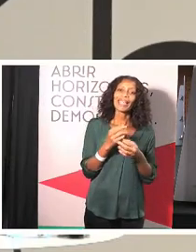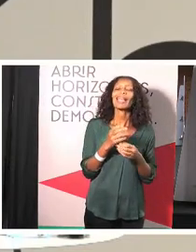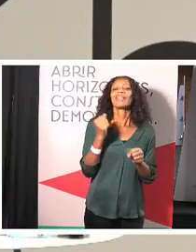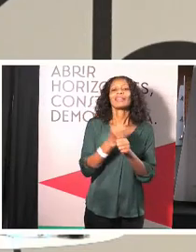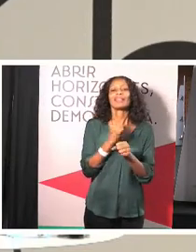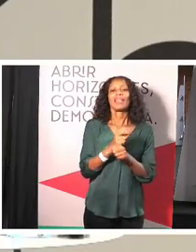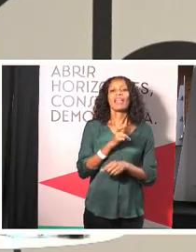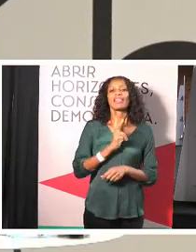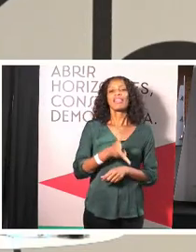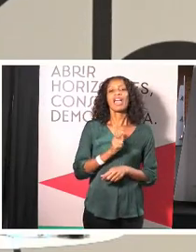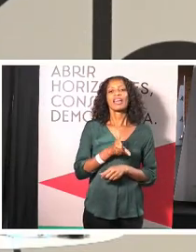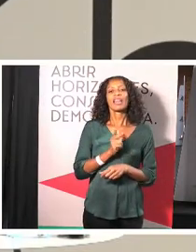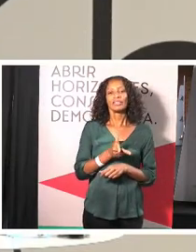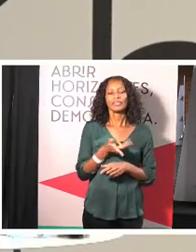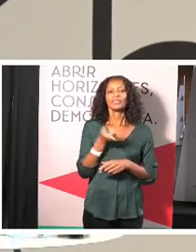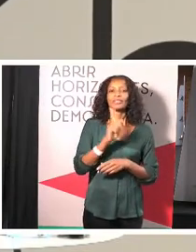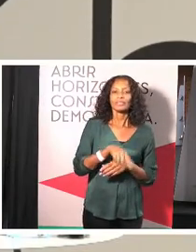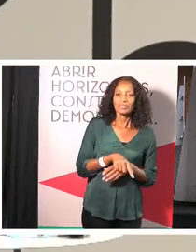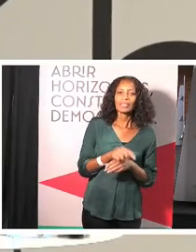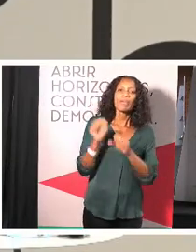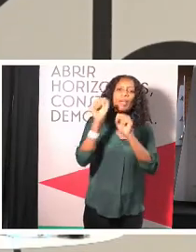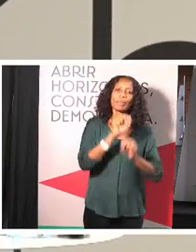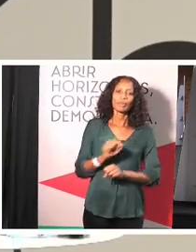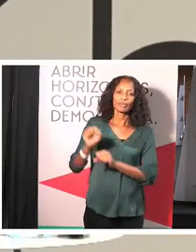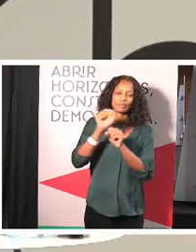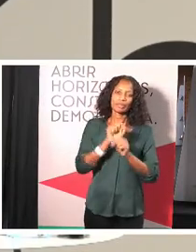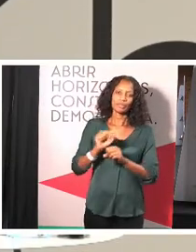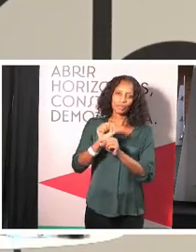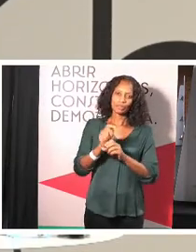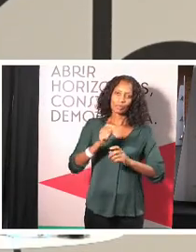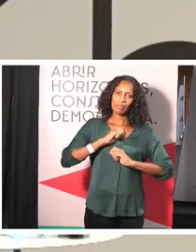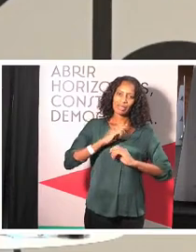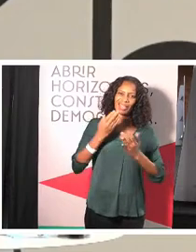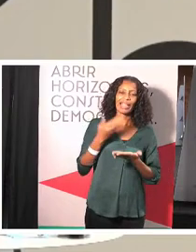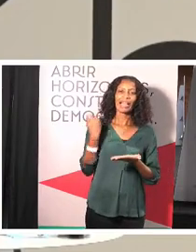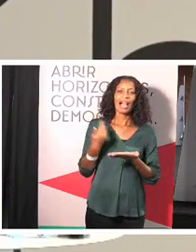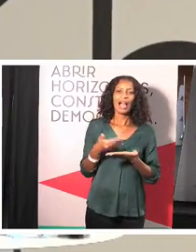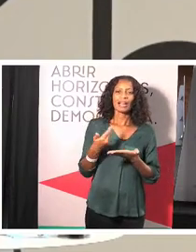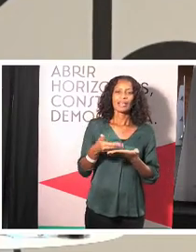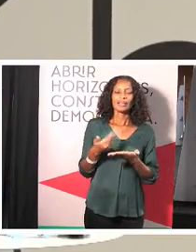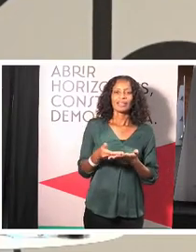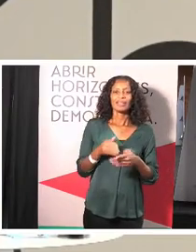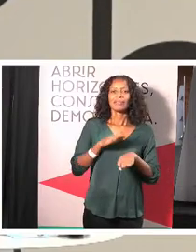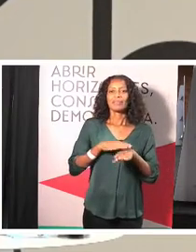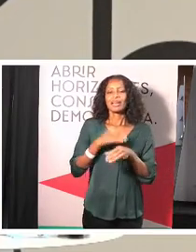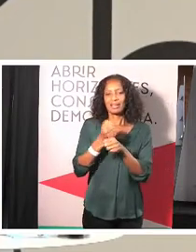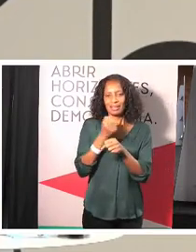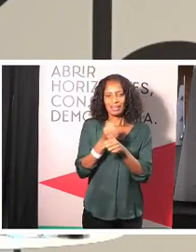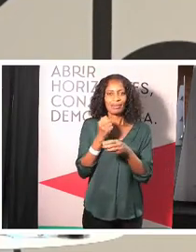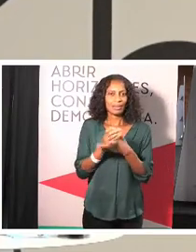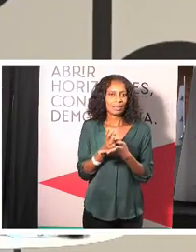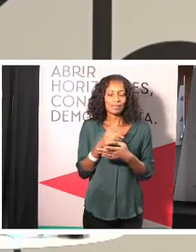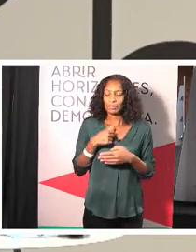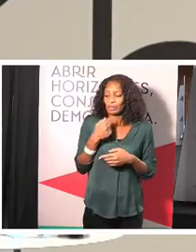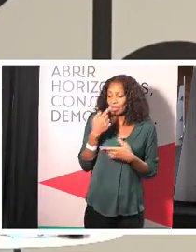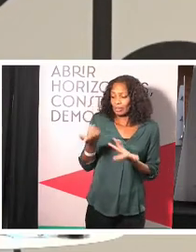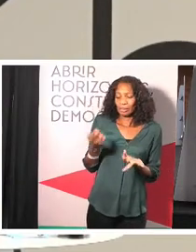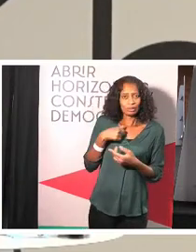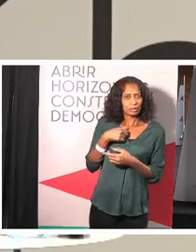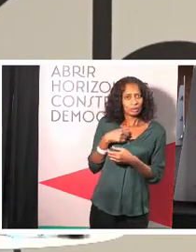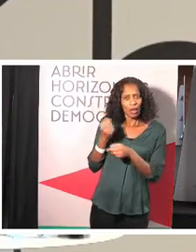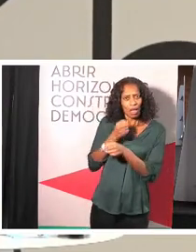tiene una naturaleza intuitiva, protectora y que lo que hace es ofrecer una serie de garantías. Dice usted no, oye, yo no estoy dispuesto a trabajar 12 o 14